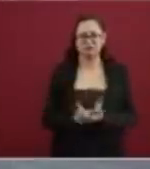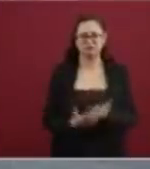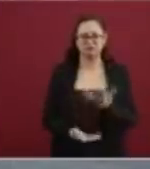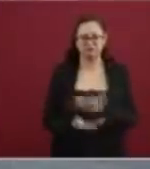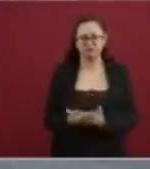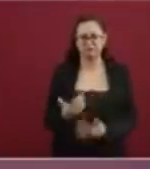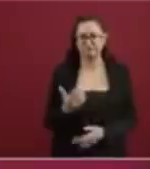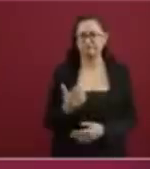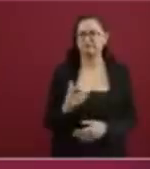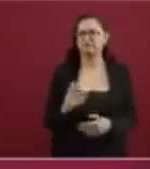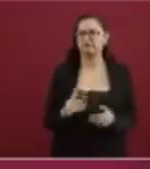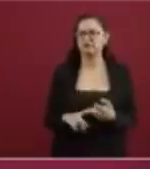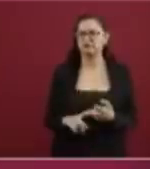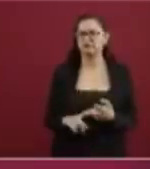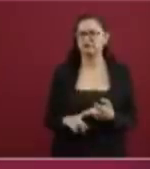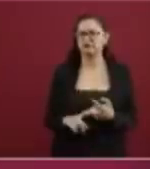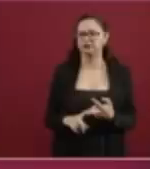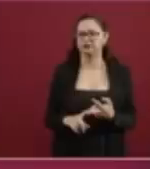vamos